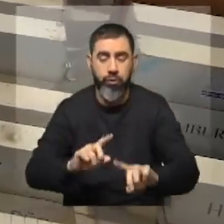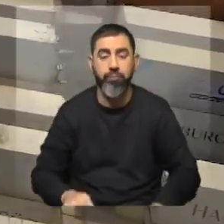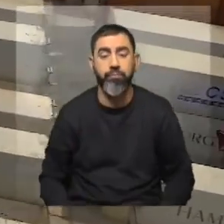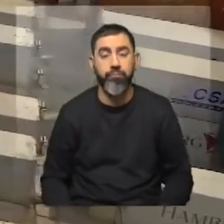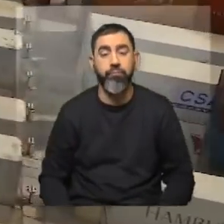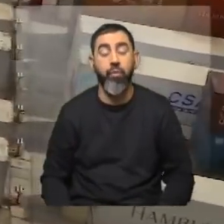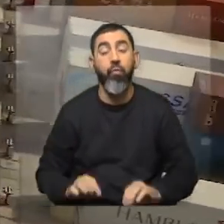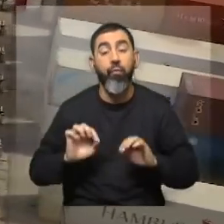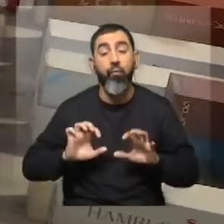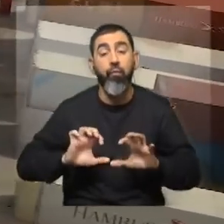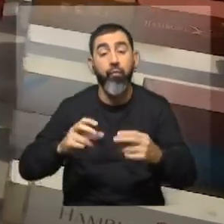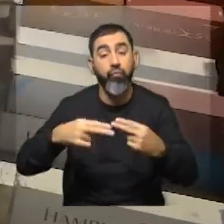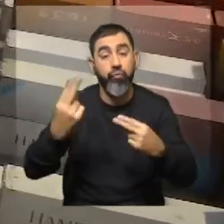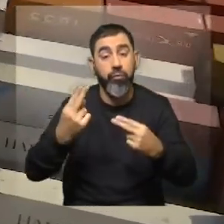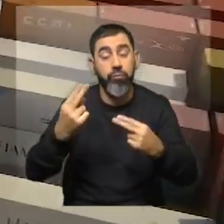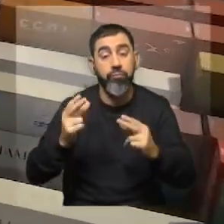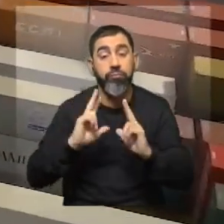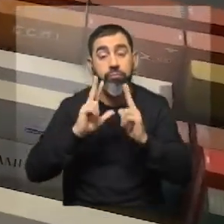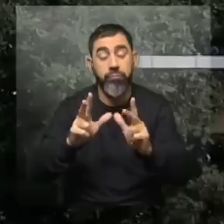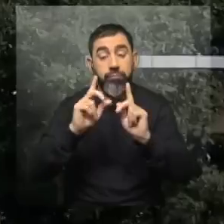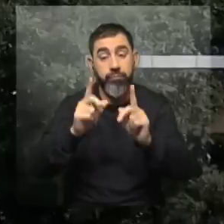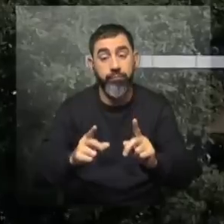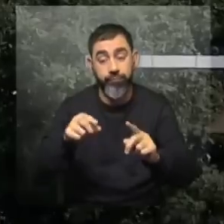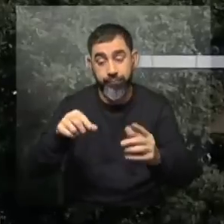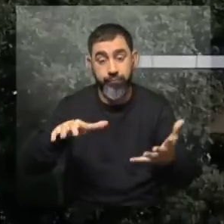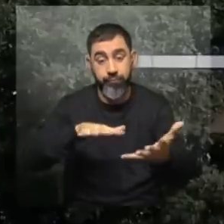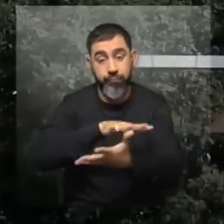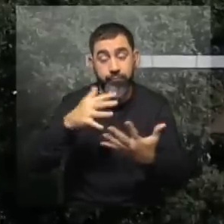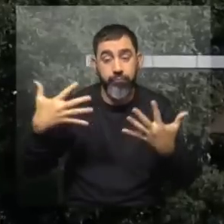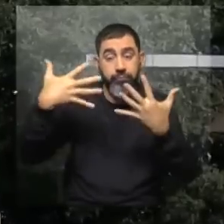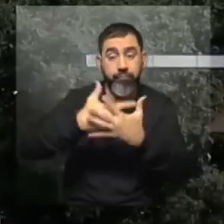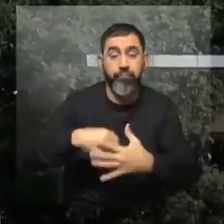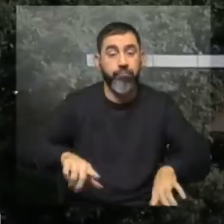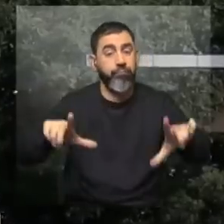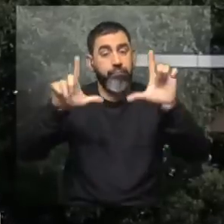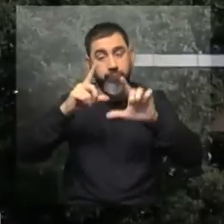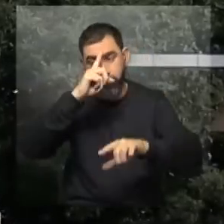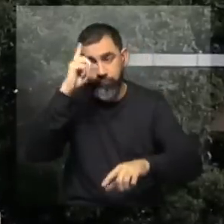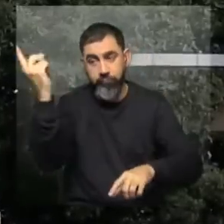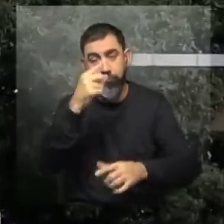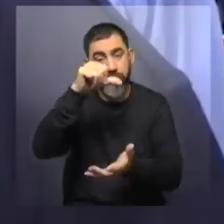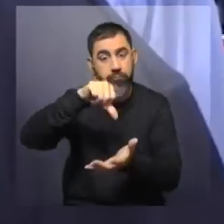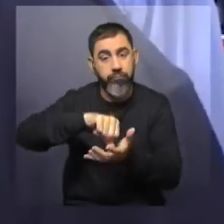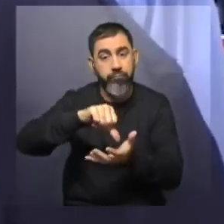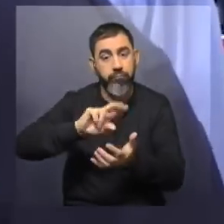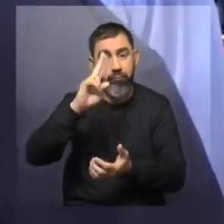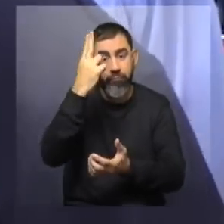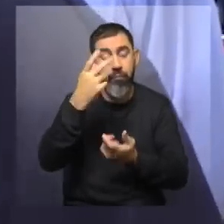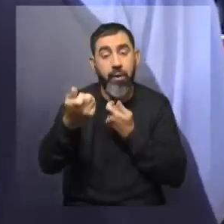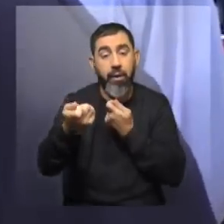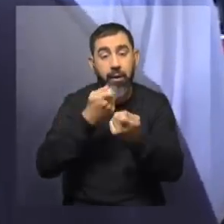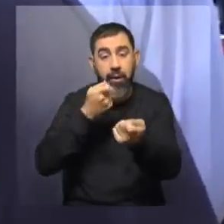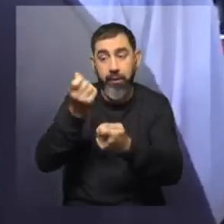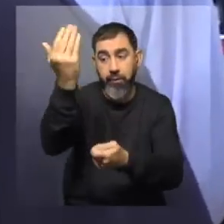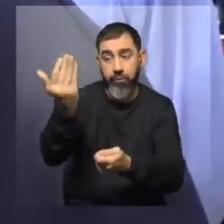los funcionarios aduaneros concluyen señalando que esta situación afecta la imagen internacional de nuestro país y que la gestión de